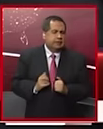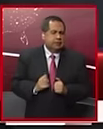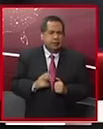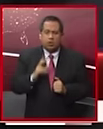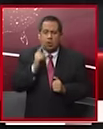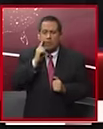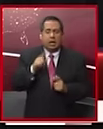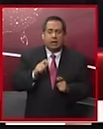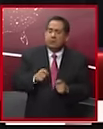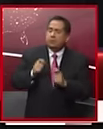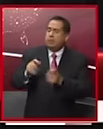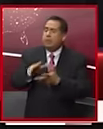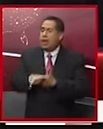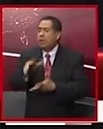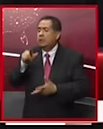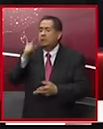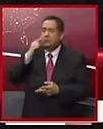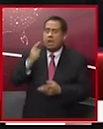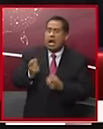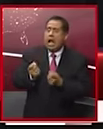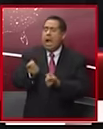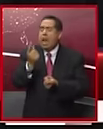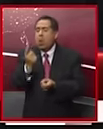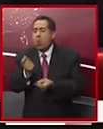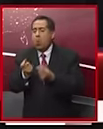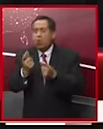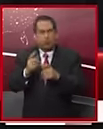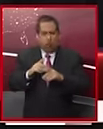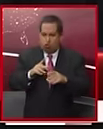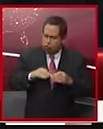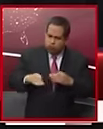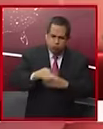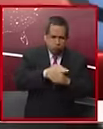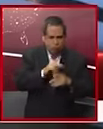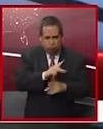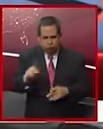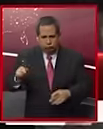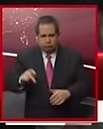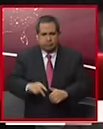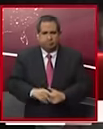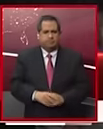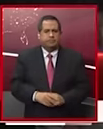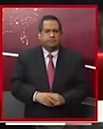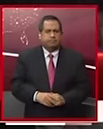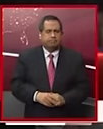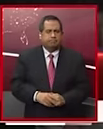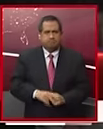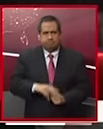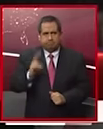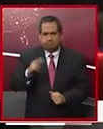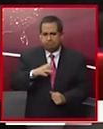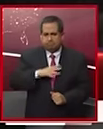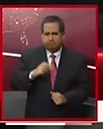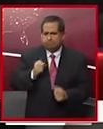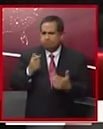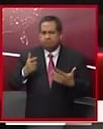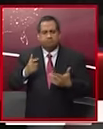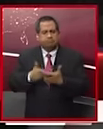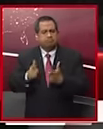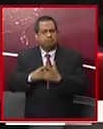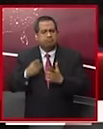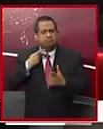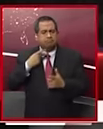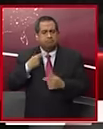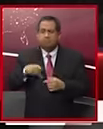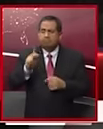darle más peso solo a algunas en las decisiones fundamentales. Es cierto, hay grupos parlamentarios, pero